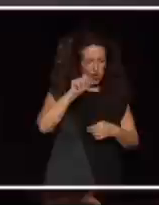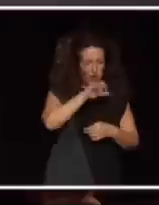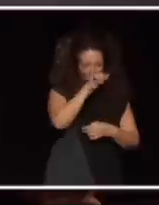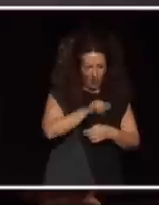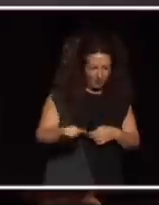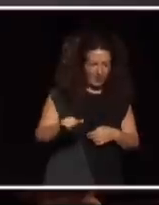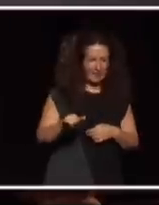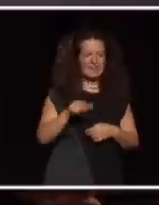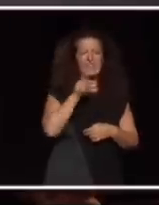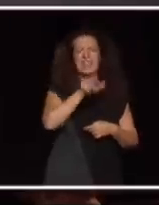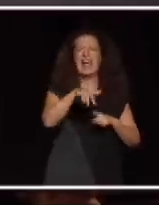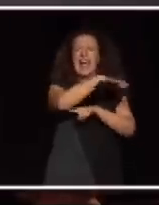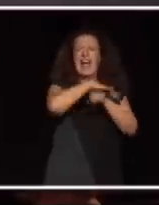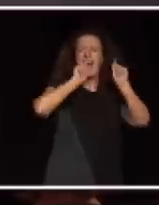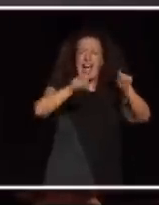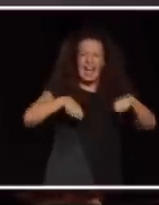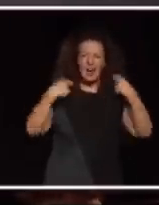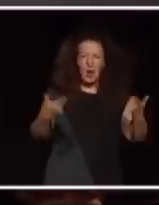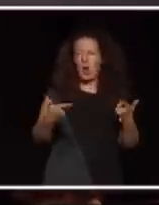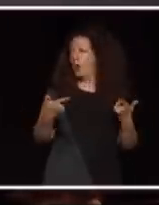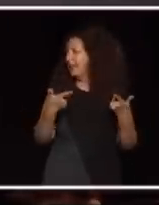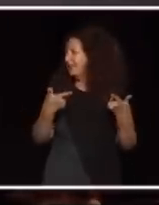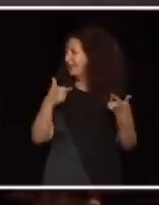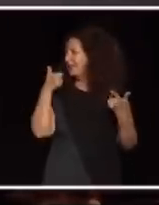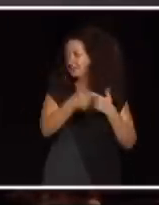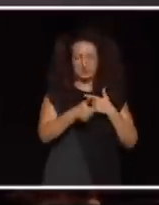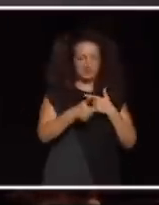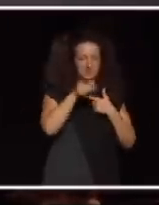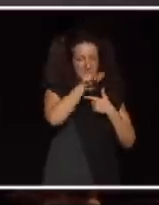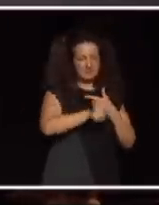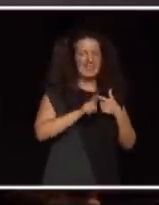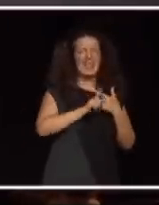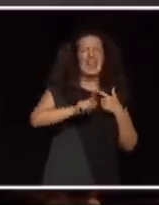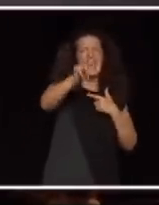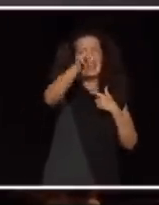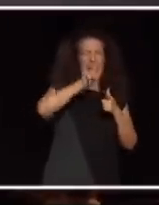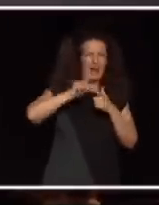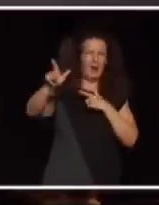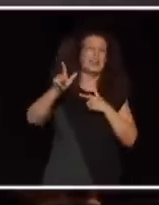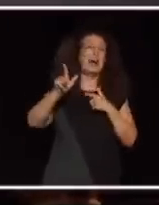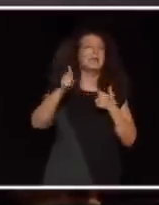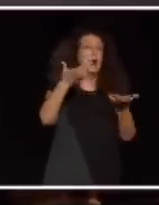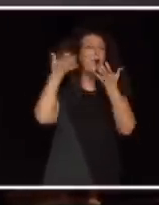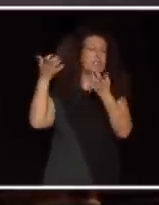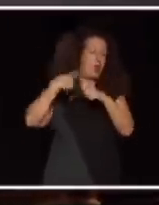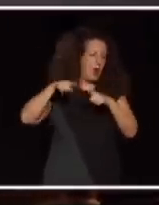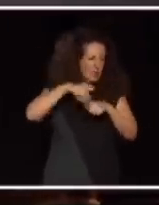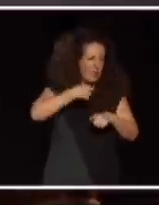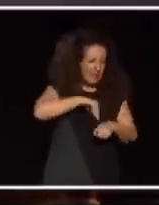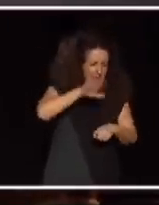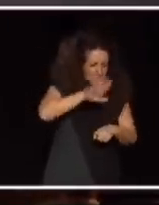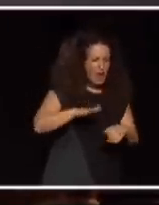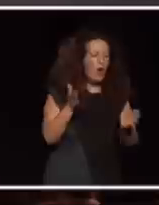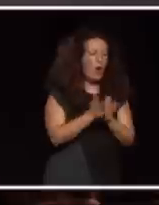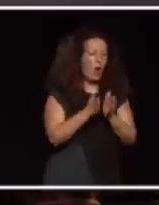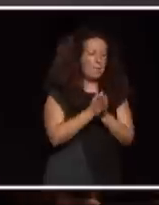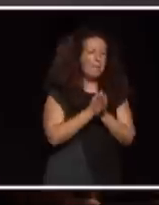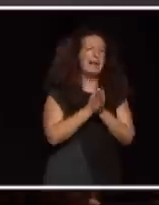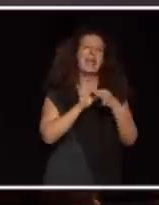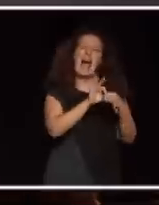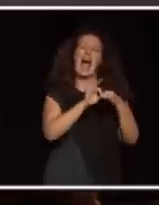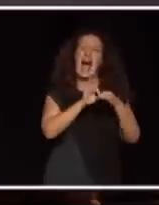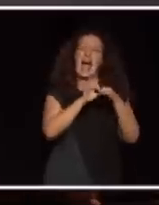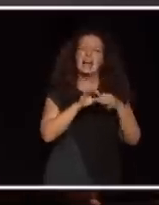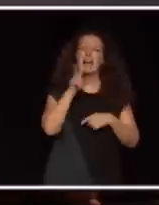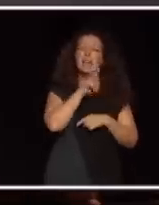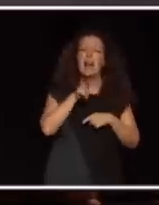los ecologistas que más lejos ha llevado los cambios políticos en España. Compañero de Alianza Verde, hemos caminado